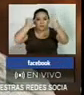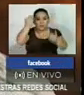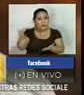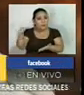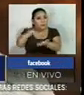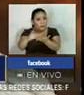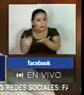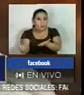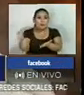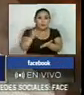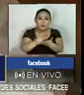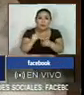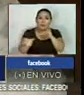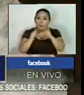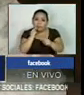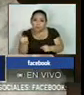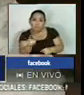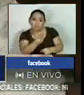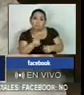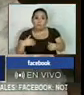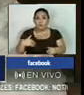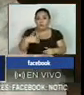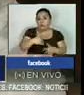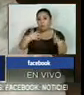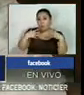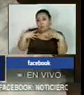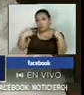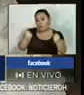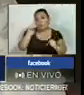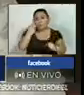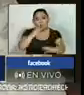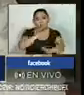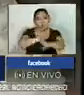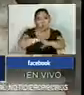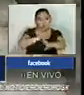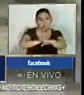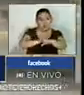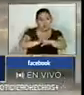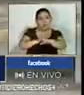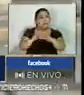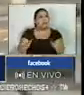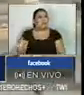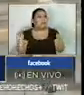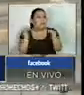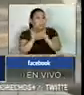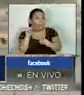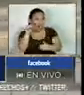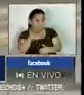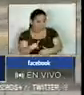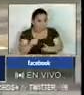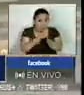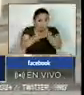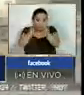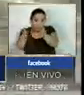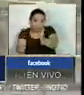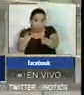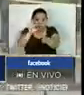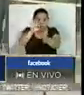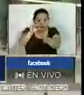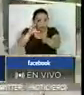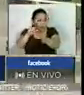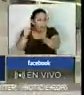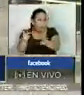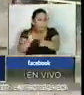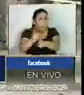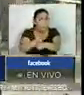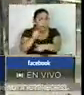reiterado llamado que hacen las autoridades del Ministerio de Salud en protegerse, aún más ya que estamos en la segunda fase de esta pandemia.